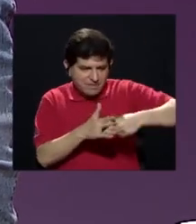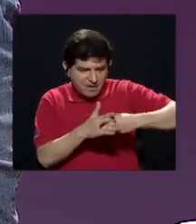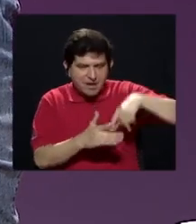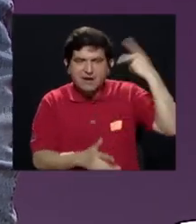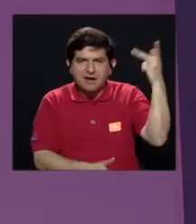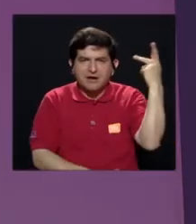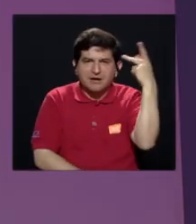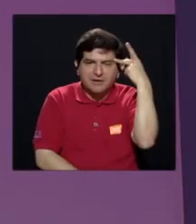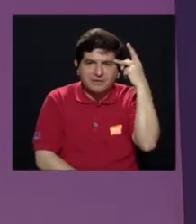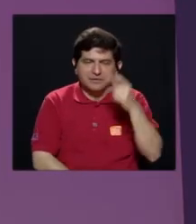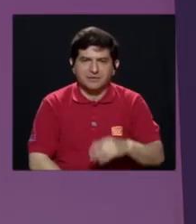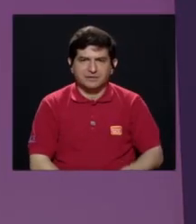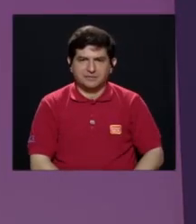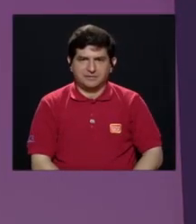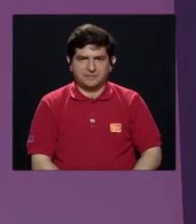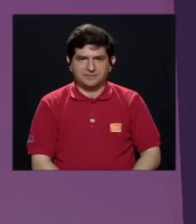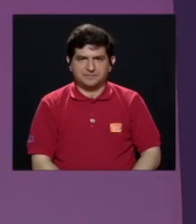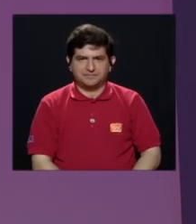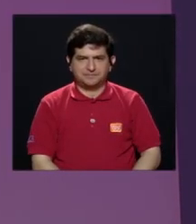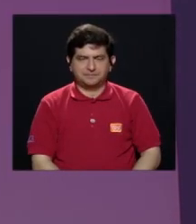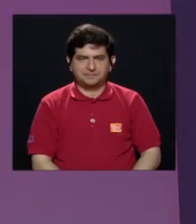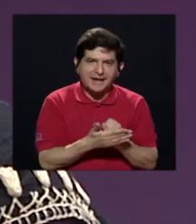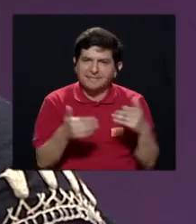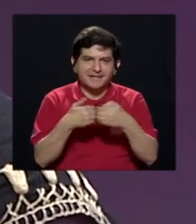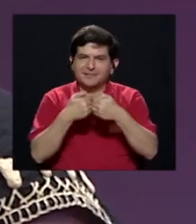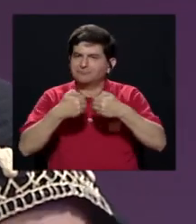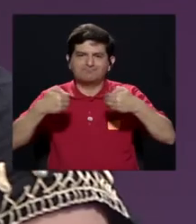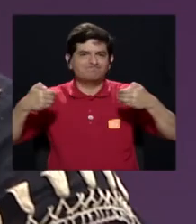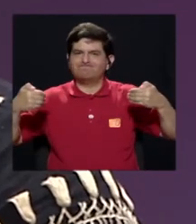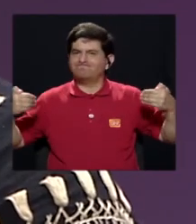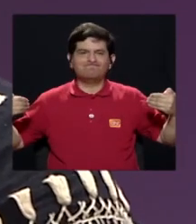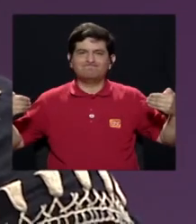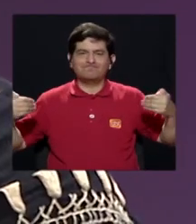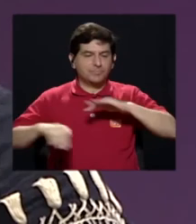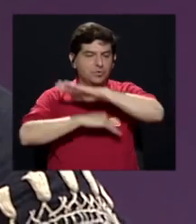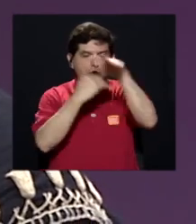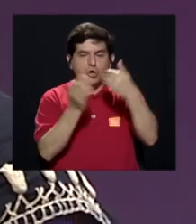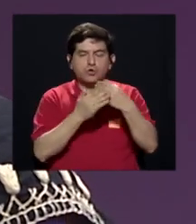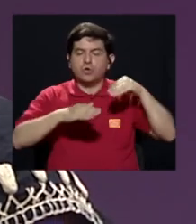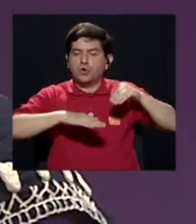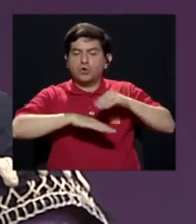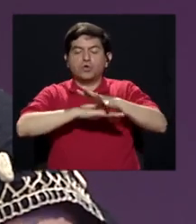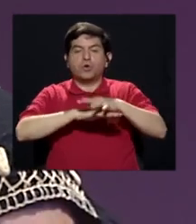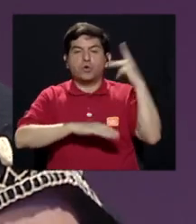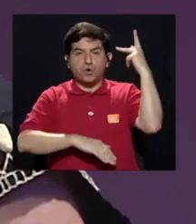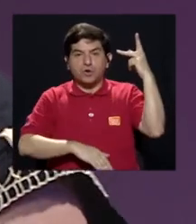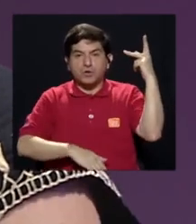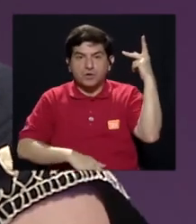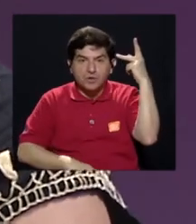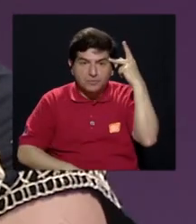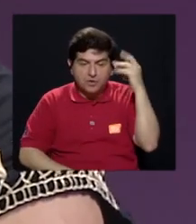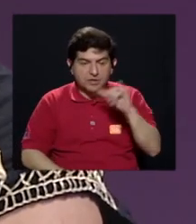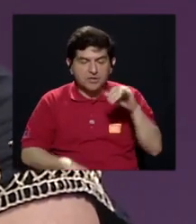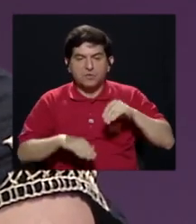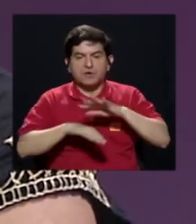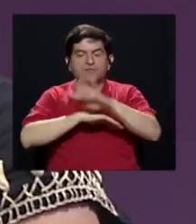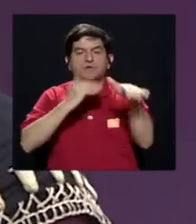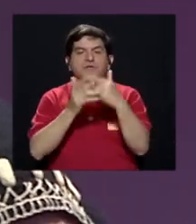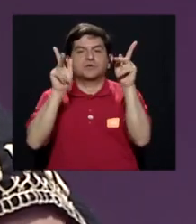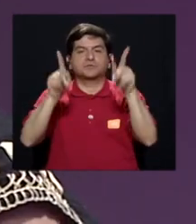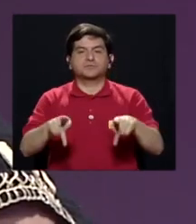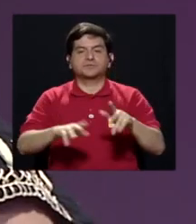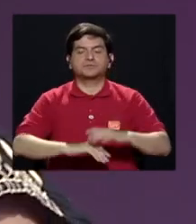política? El arte no es aislado, lo atraviesa todo, ¿verdad? Y la política es atraviesa todo ser humano,